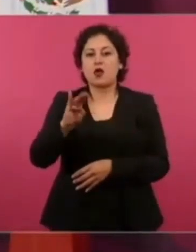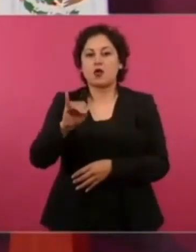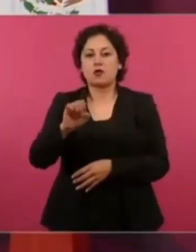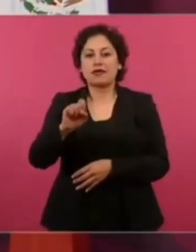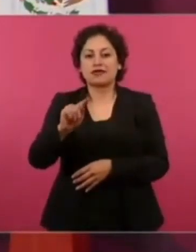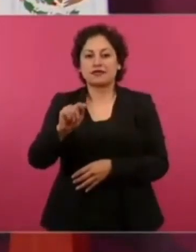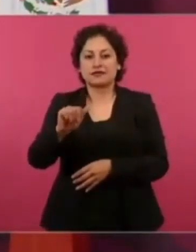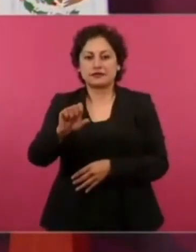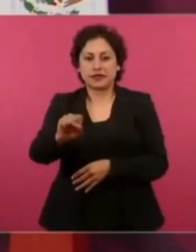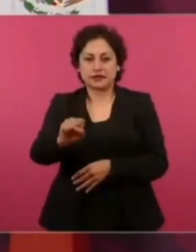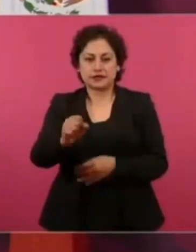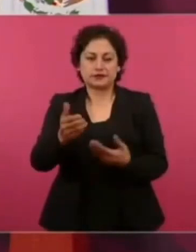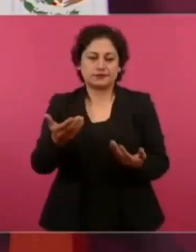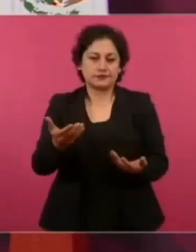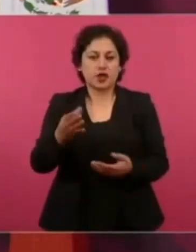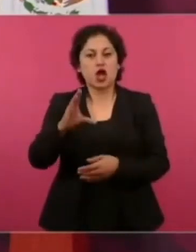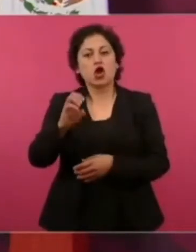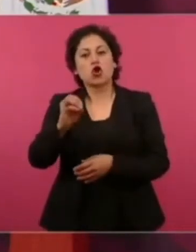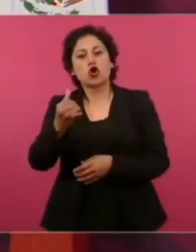coyotes, pues,